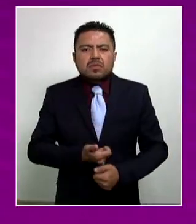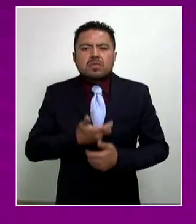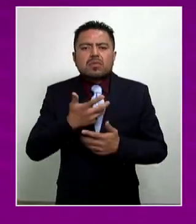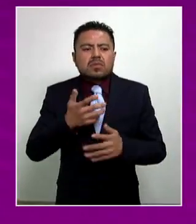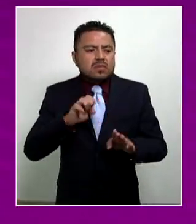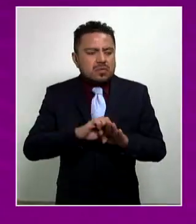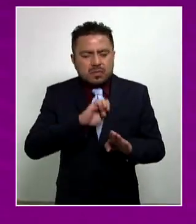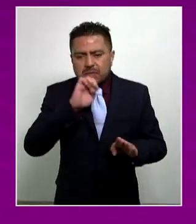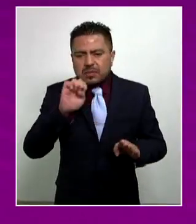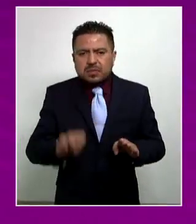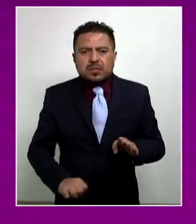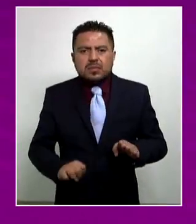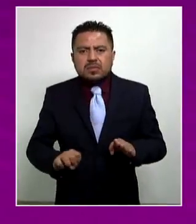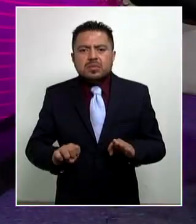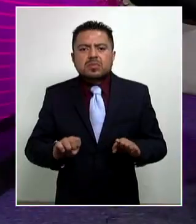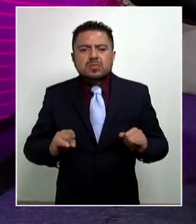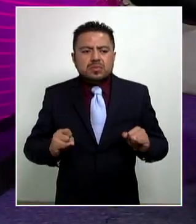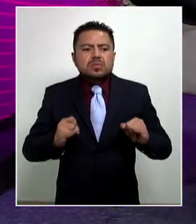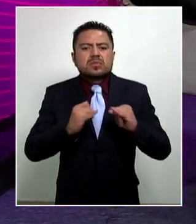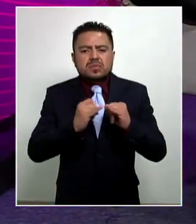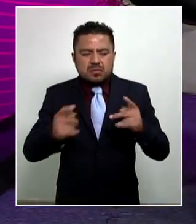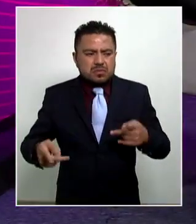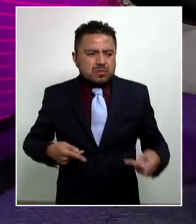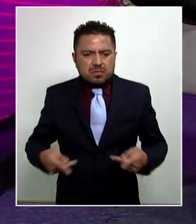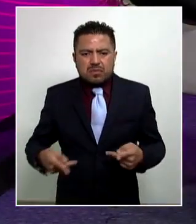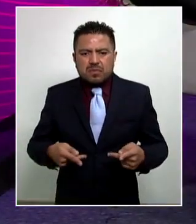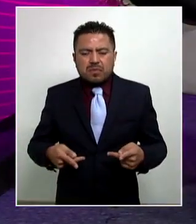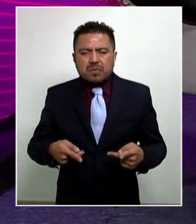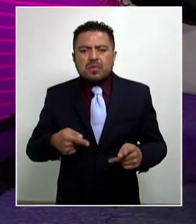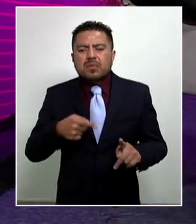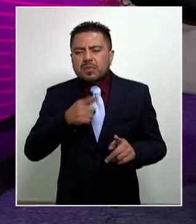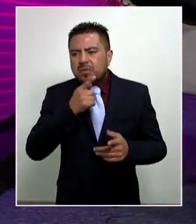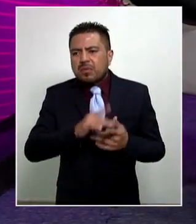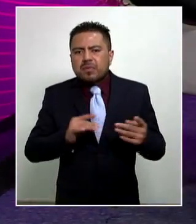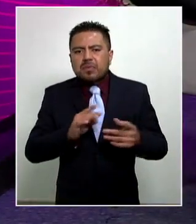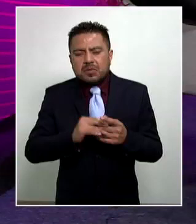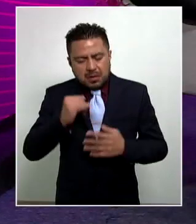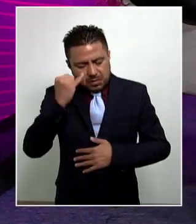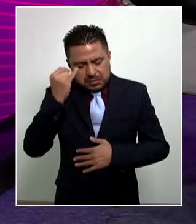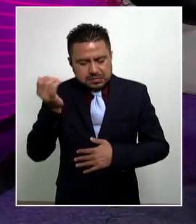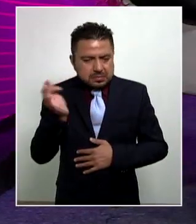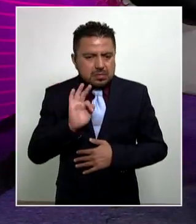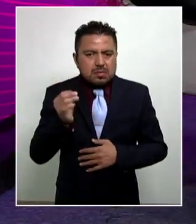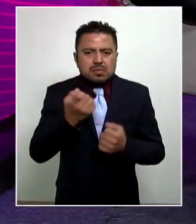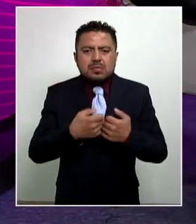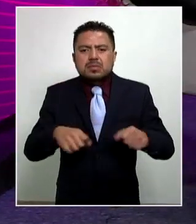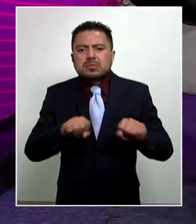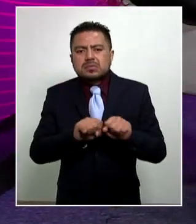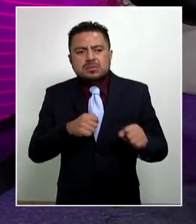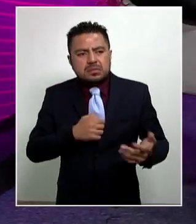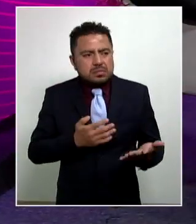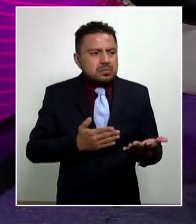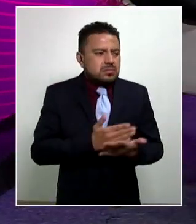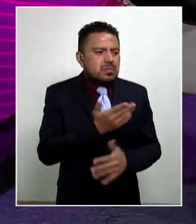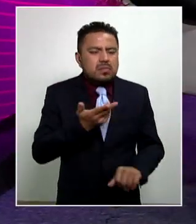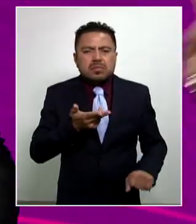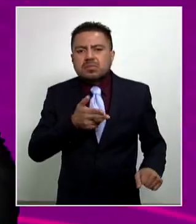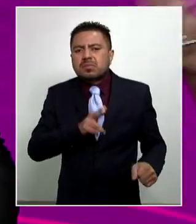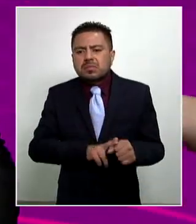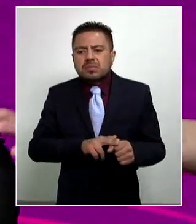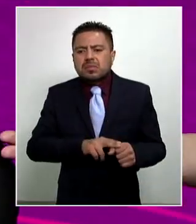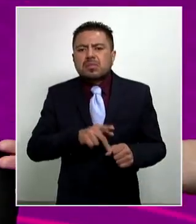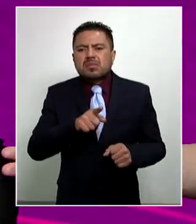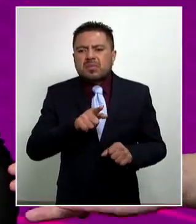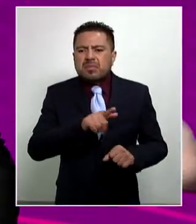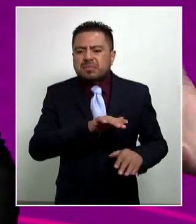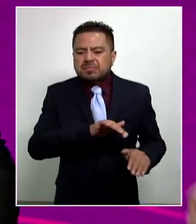por ejemplo, en prácticas institucionales, ¿no? Es decir, a lo mejor vamos al seguro social, a la clínica, y te niegan,